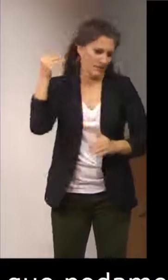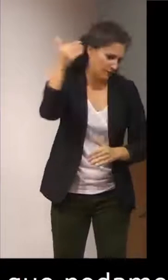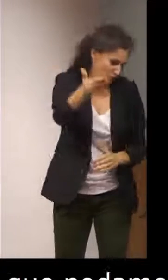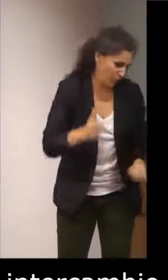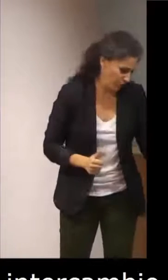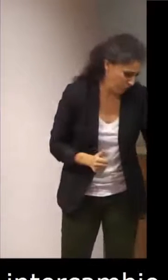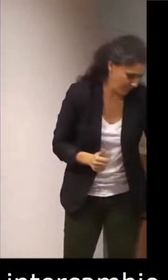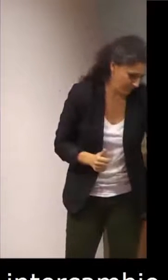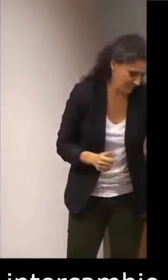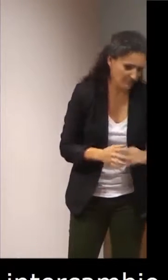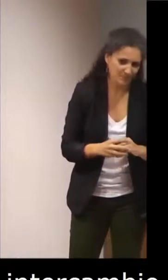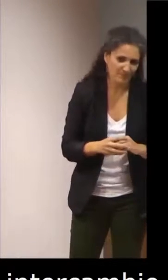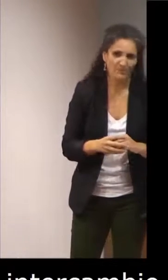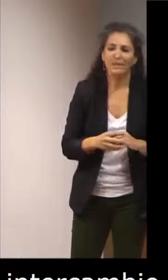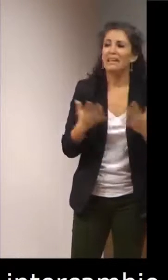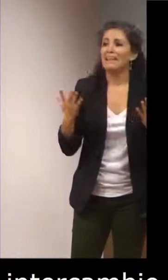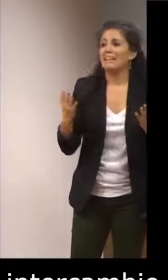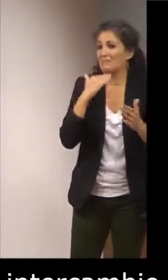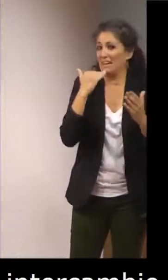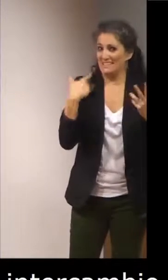y propuestas de cara al futuro.